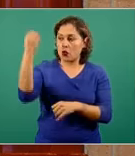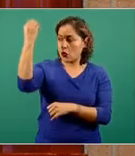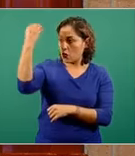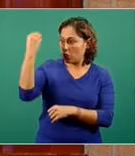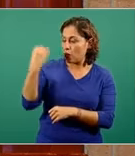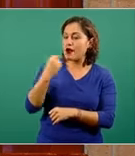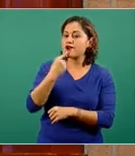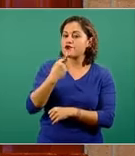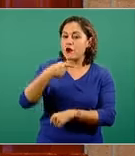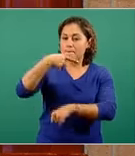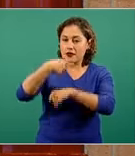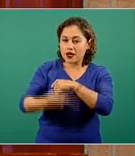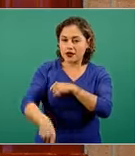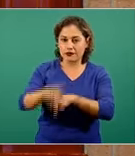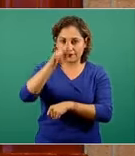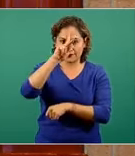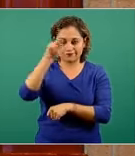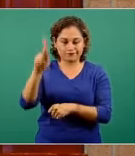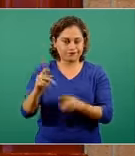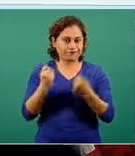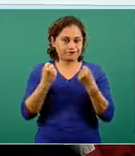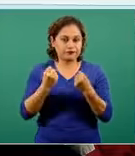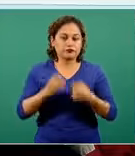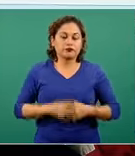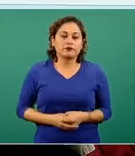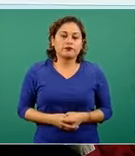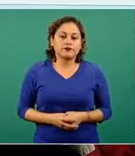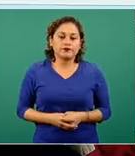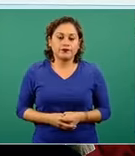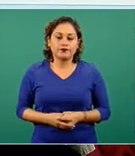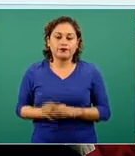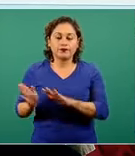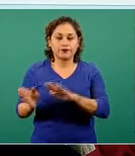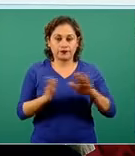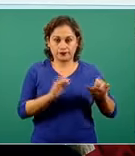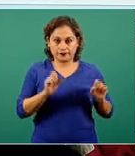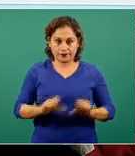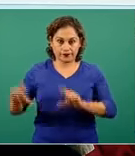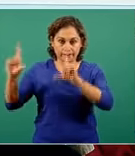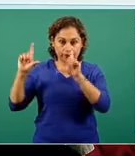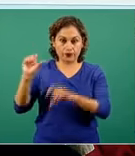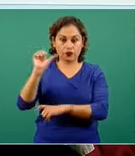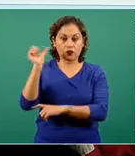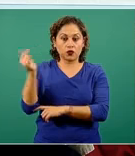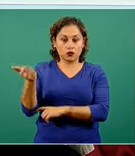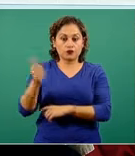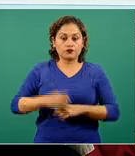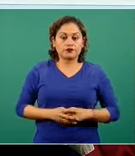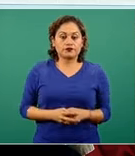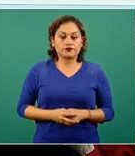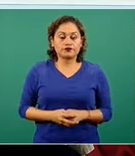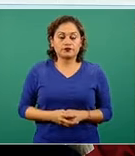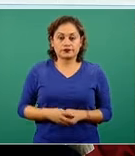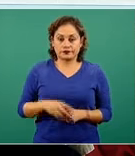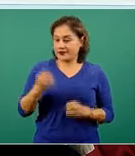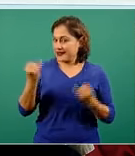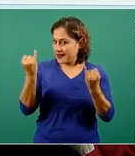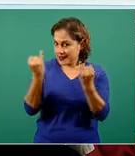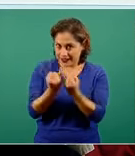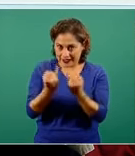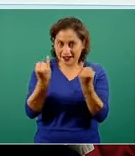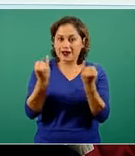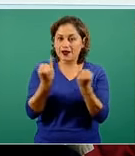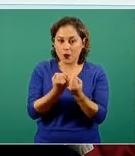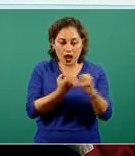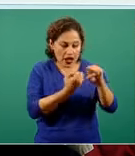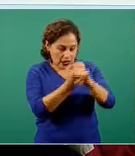semáforo COVID-19. Si vemos la siguiente diapositiva, enfocamos este mismo análisis, pero ahora a las